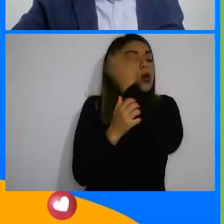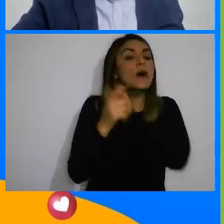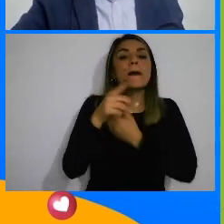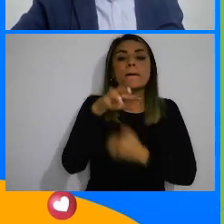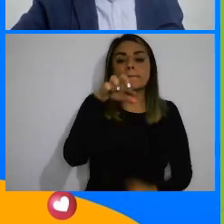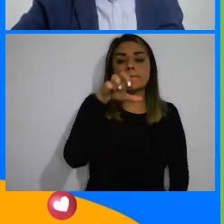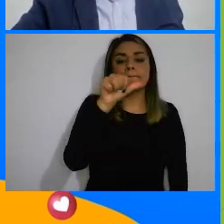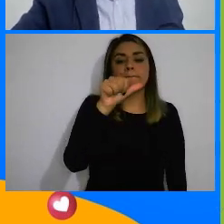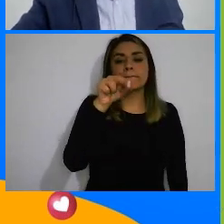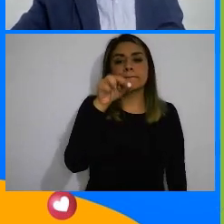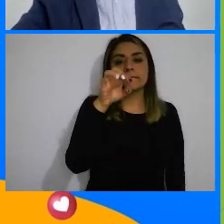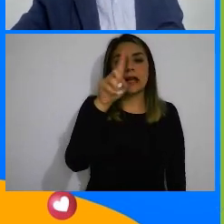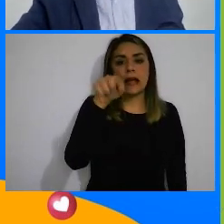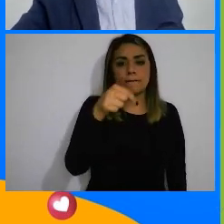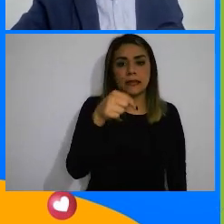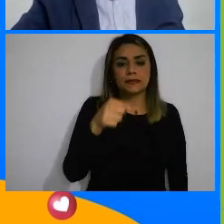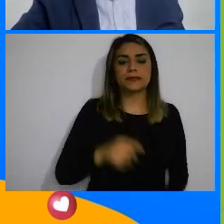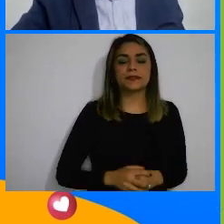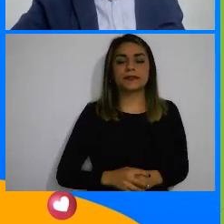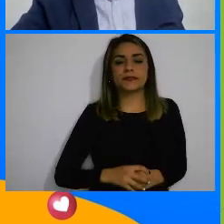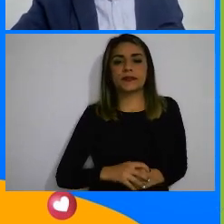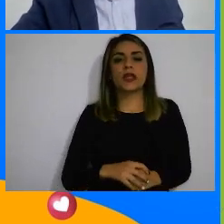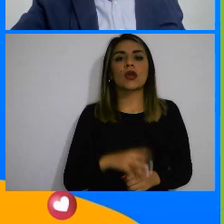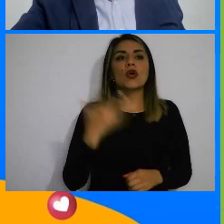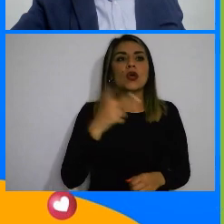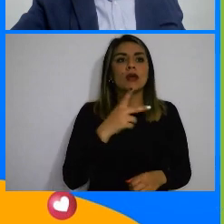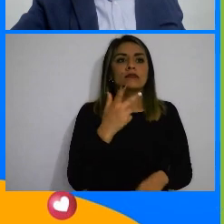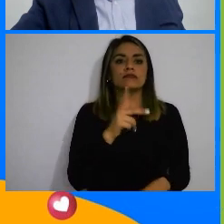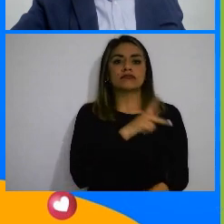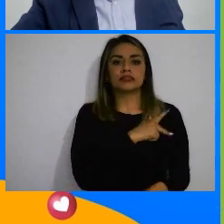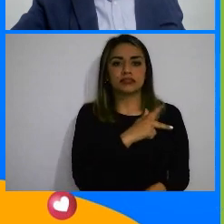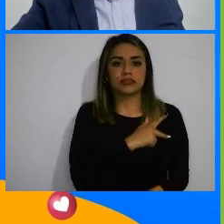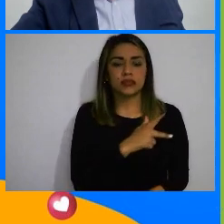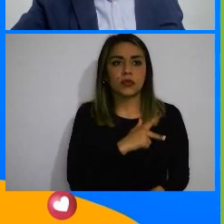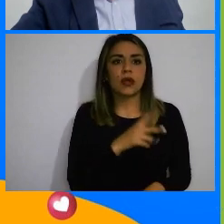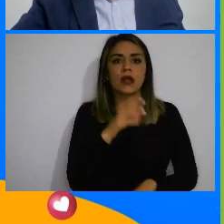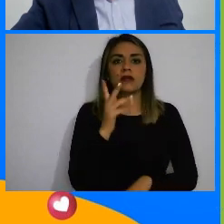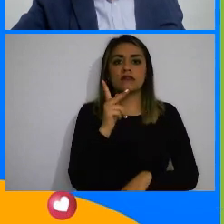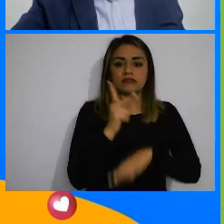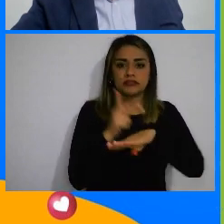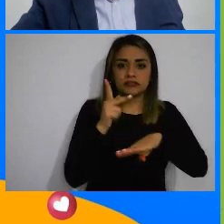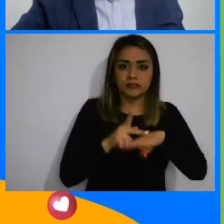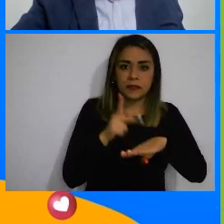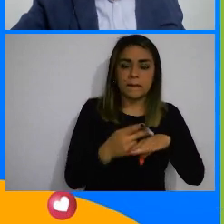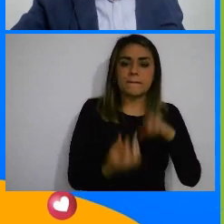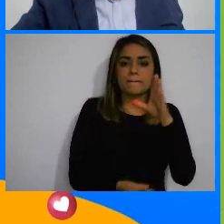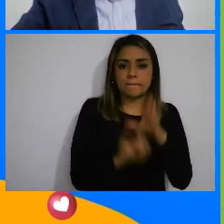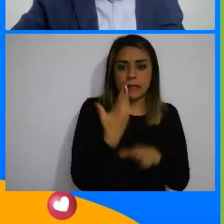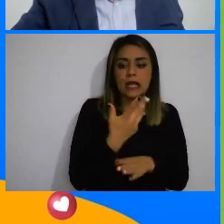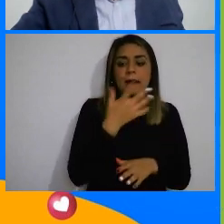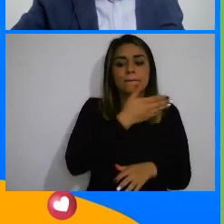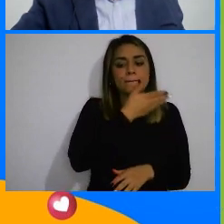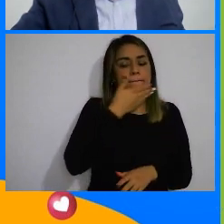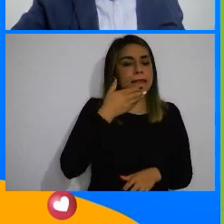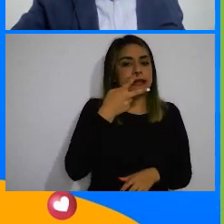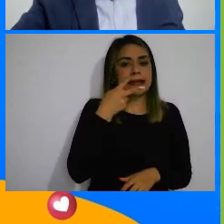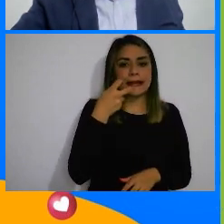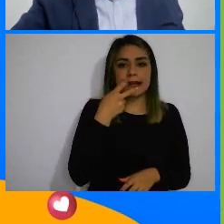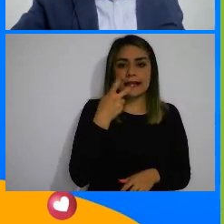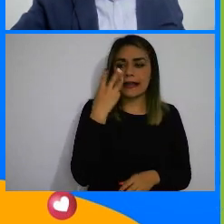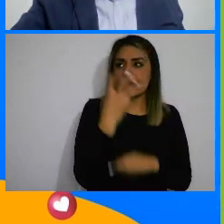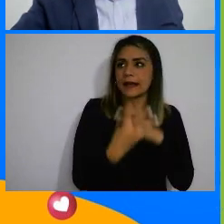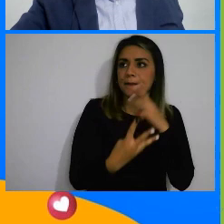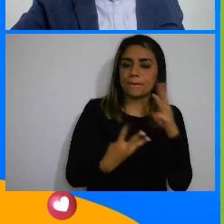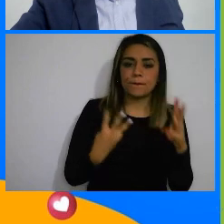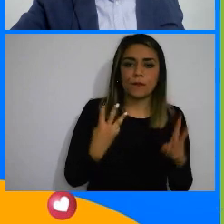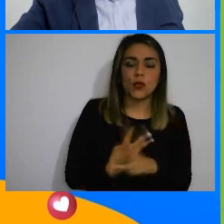pampas argentinas o en Uruguay y Paraguay, que es donde se produce la mejor carne del mundo. Es por